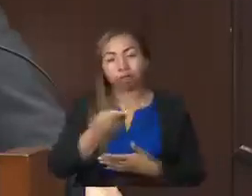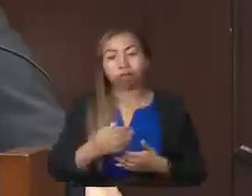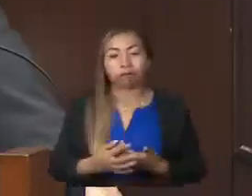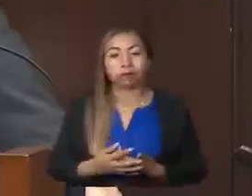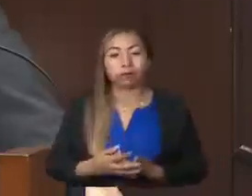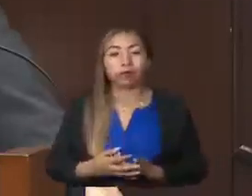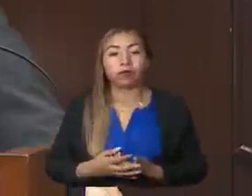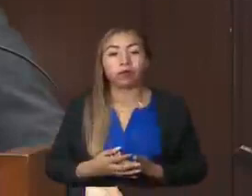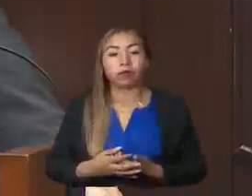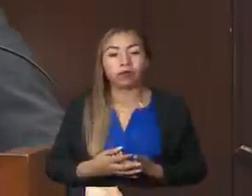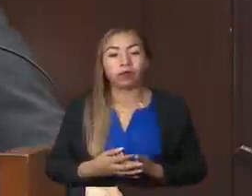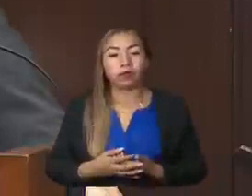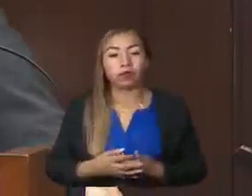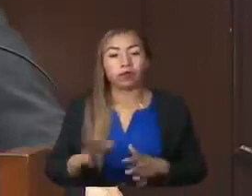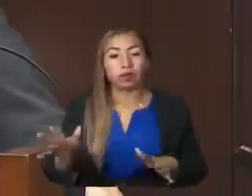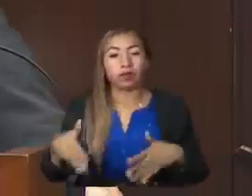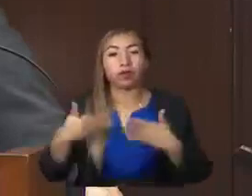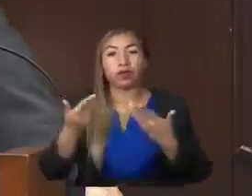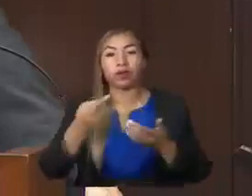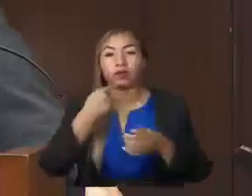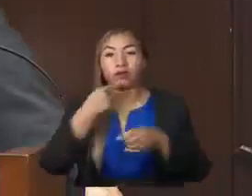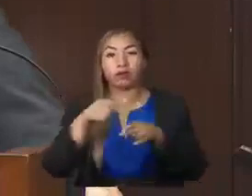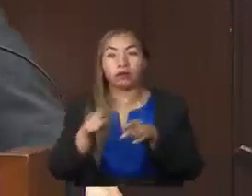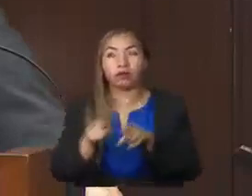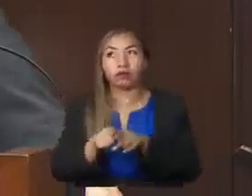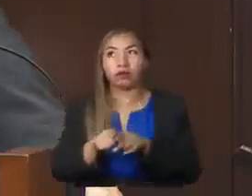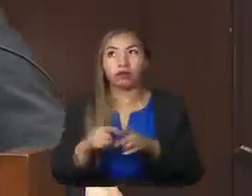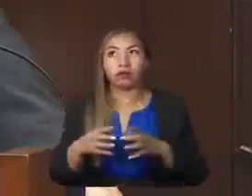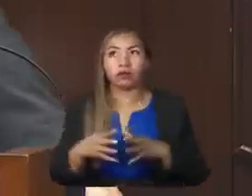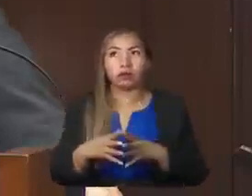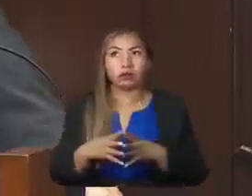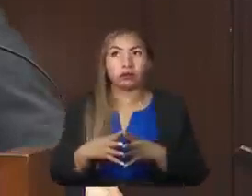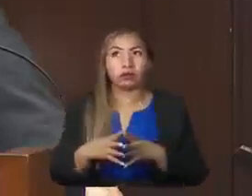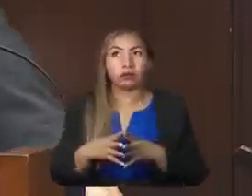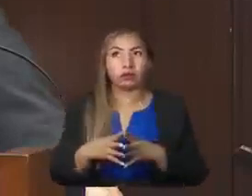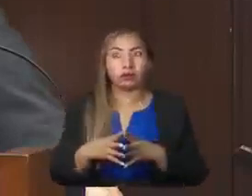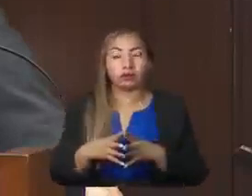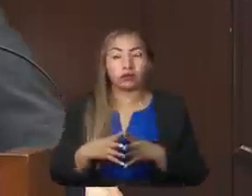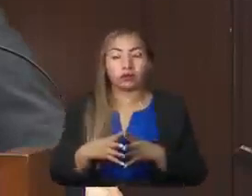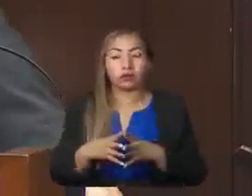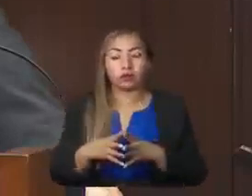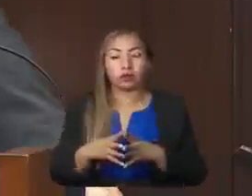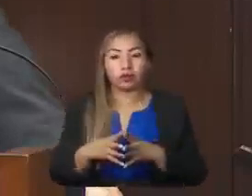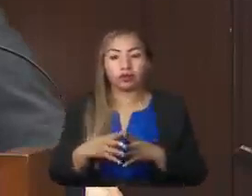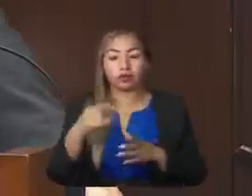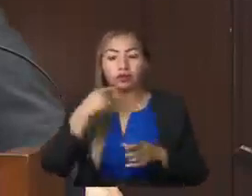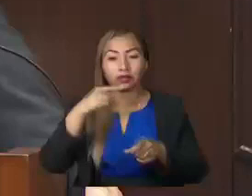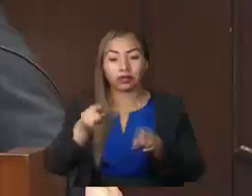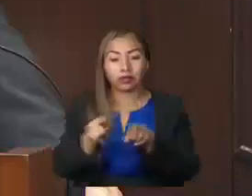¿Cómo es posible que la Corte Suprema de Justicia tardó